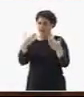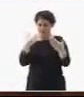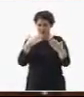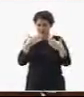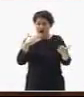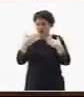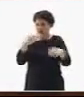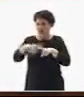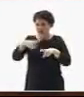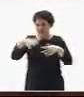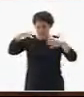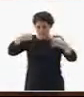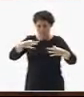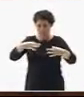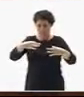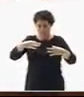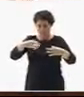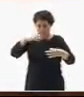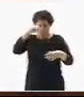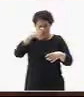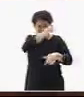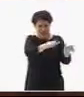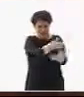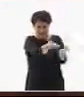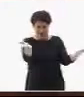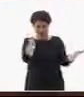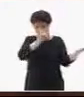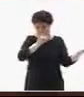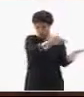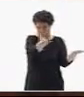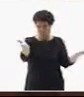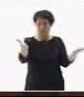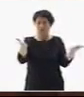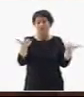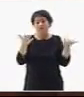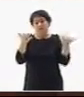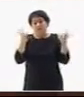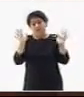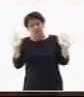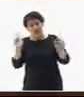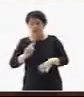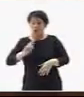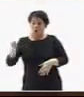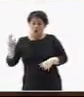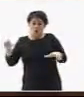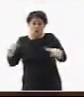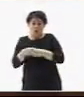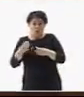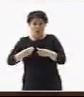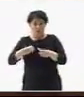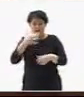preocupa a los canarios y Canarias. Sin embargo, lamentablemente, por parte de la señora Navarro,